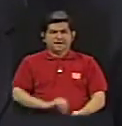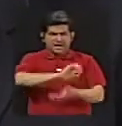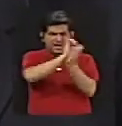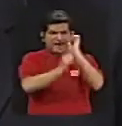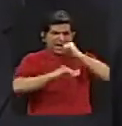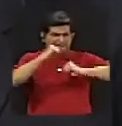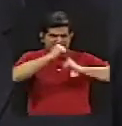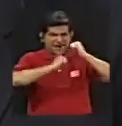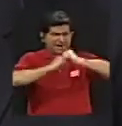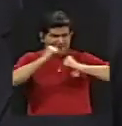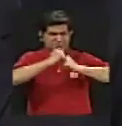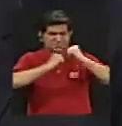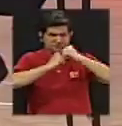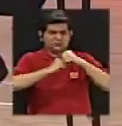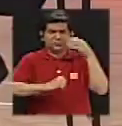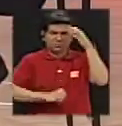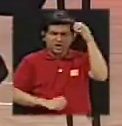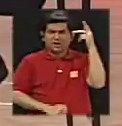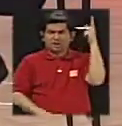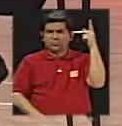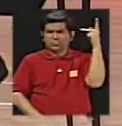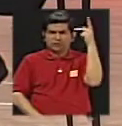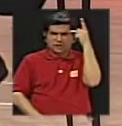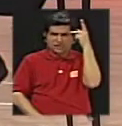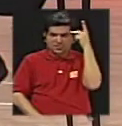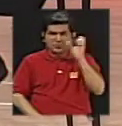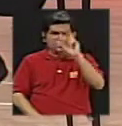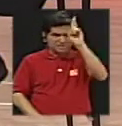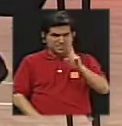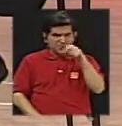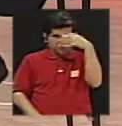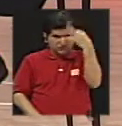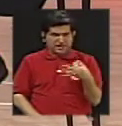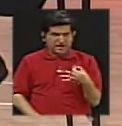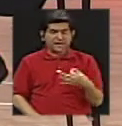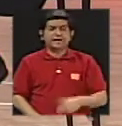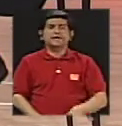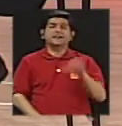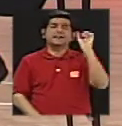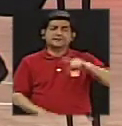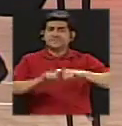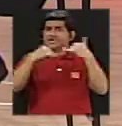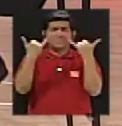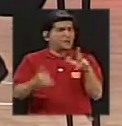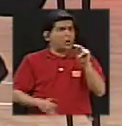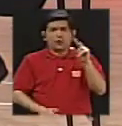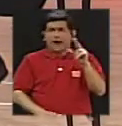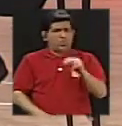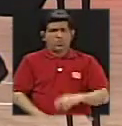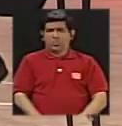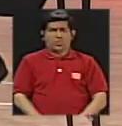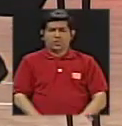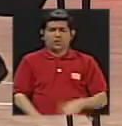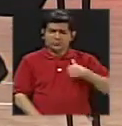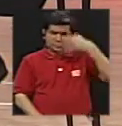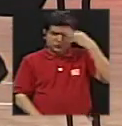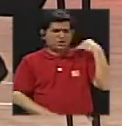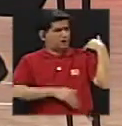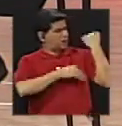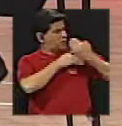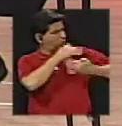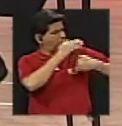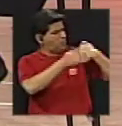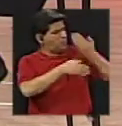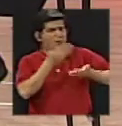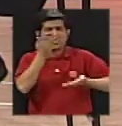estructural en la cultura política costarricense. Sí, pero que no es de ahora. Es decir, esto yo creo que viene evolucionando por